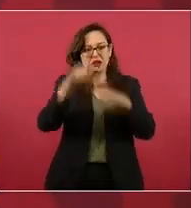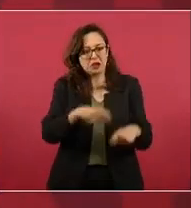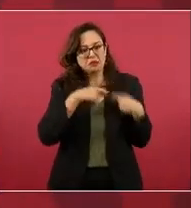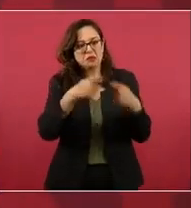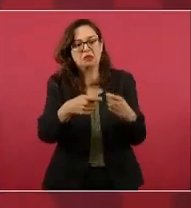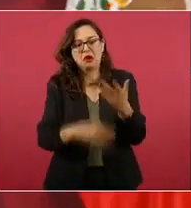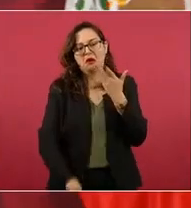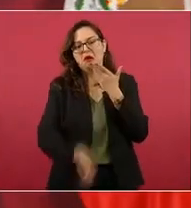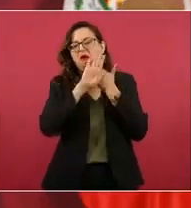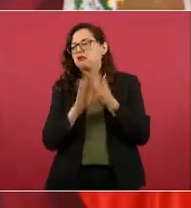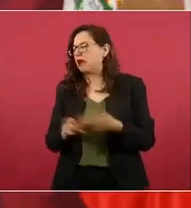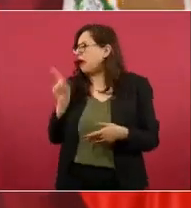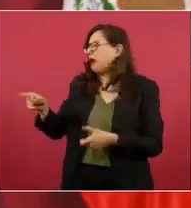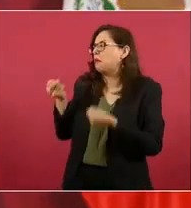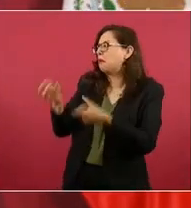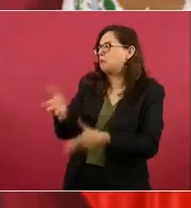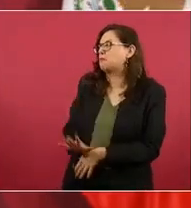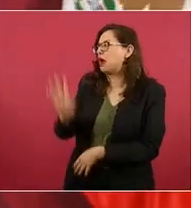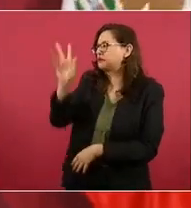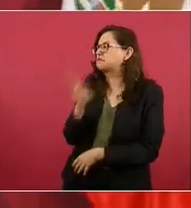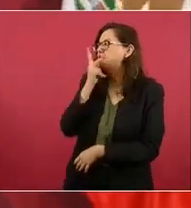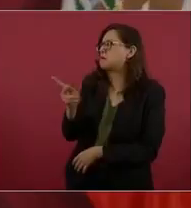hablarían de paternalismo.